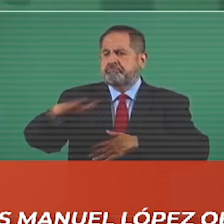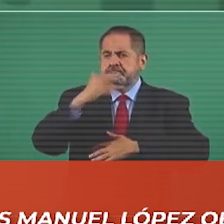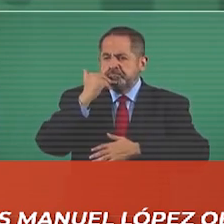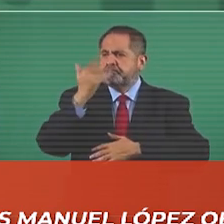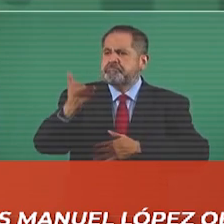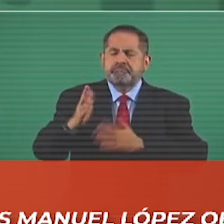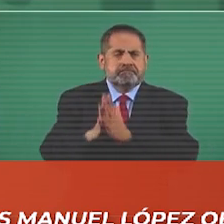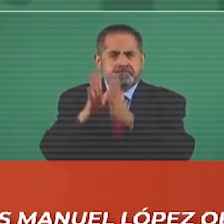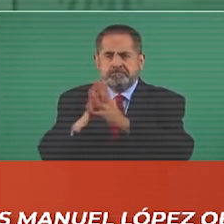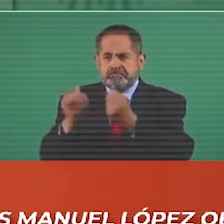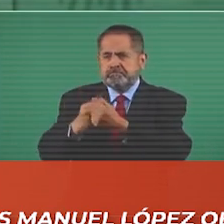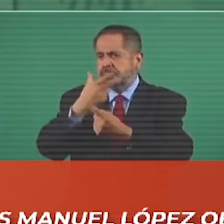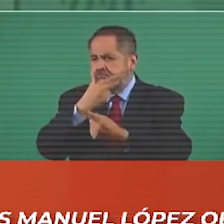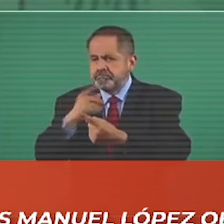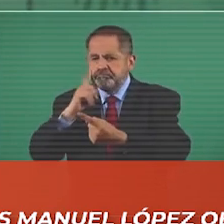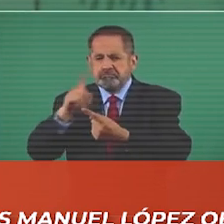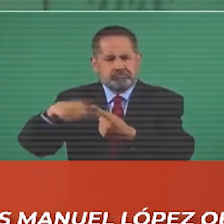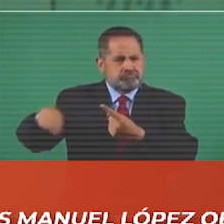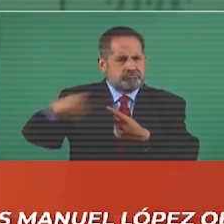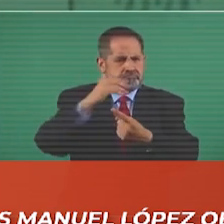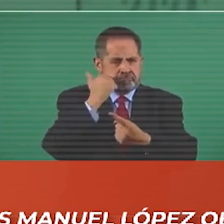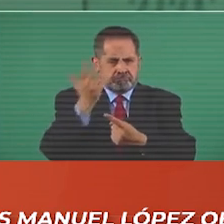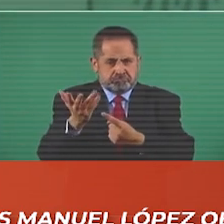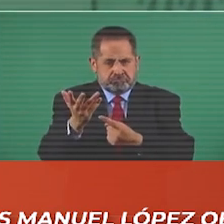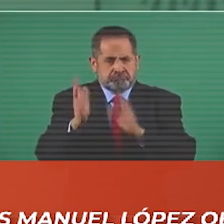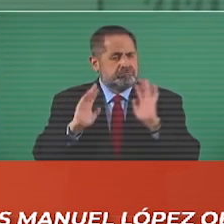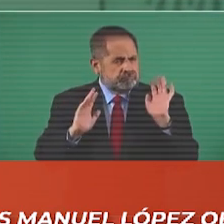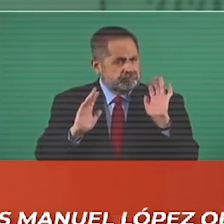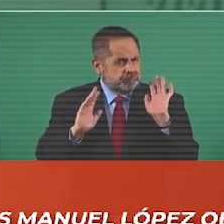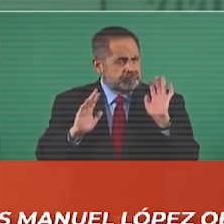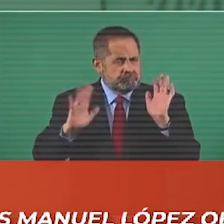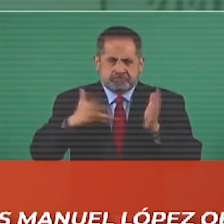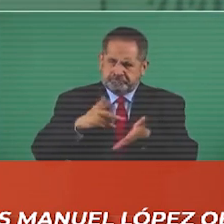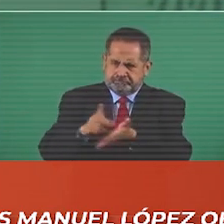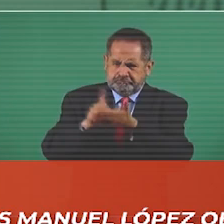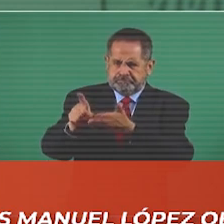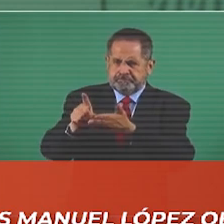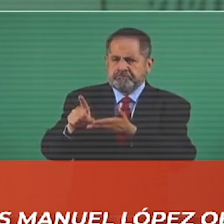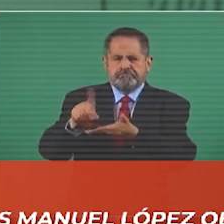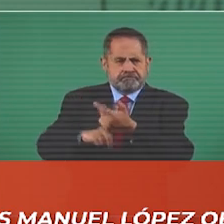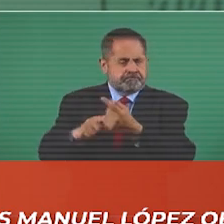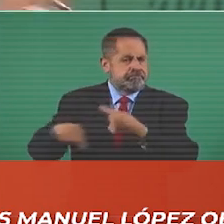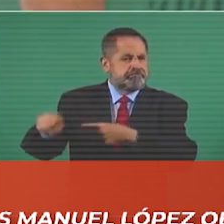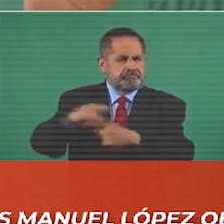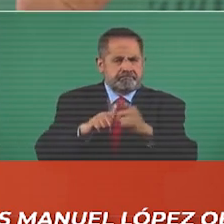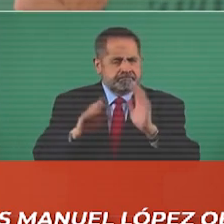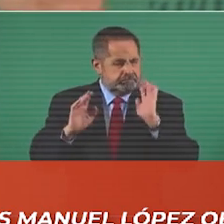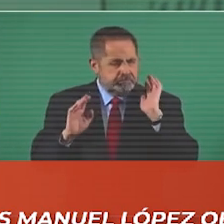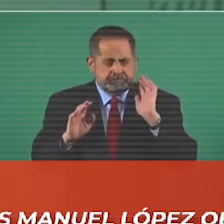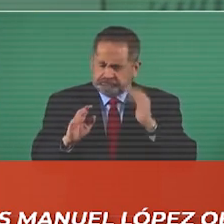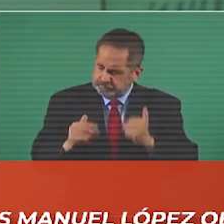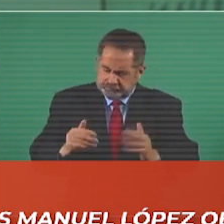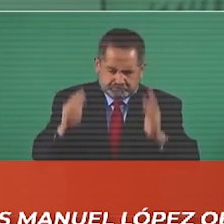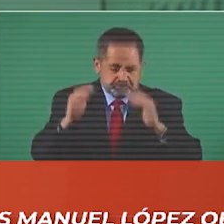y hombres, están en su derecho, y ya